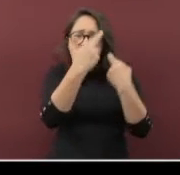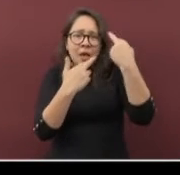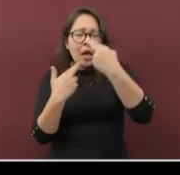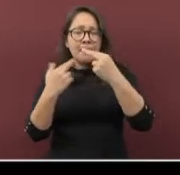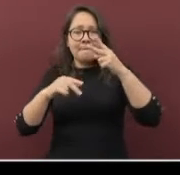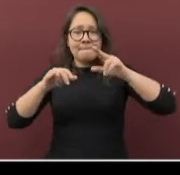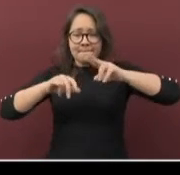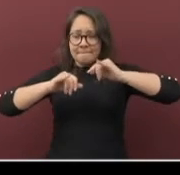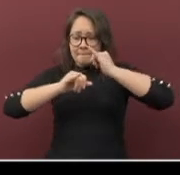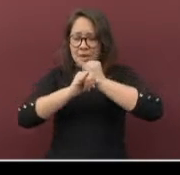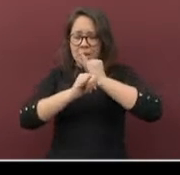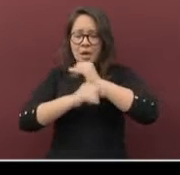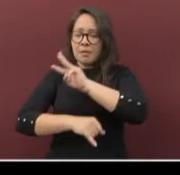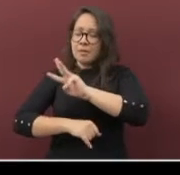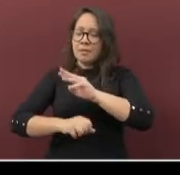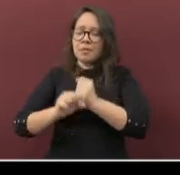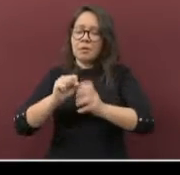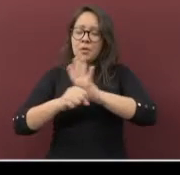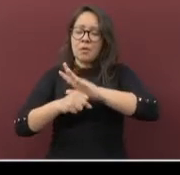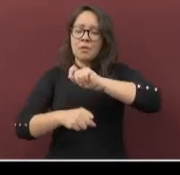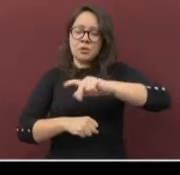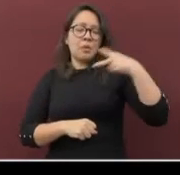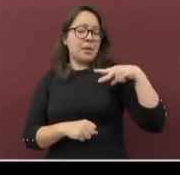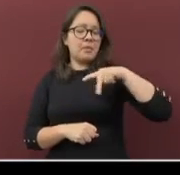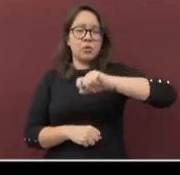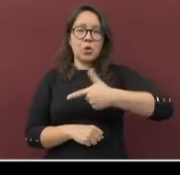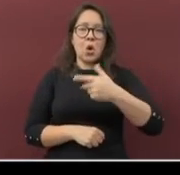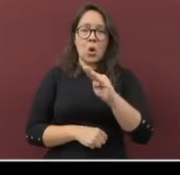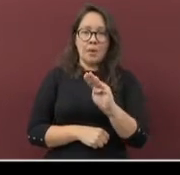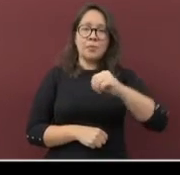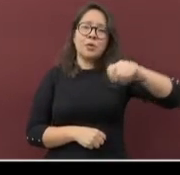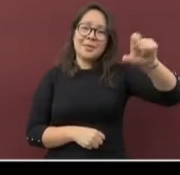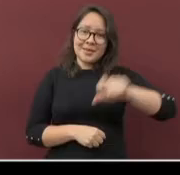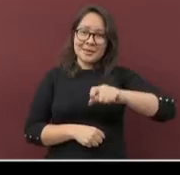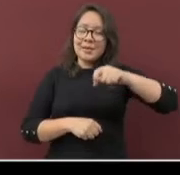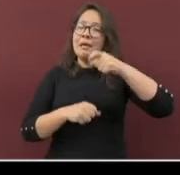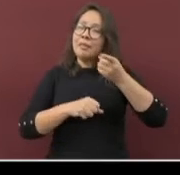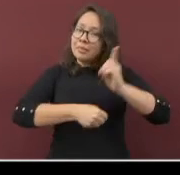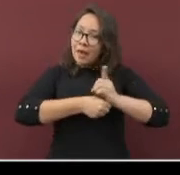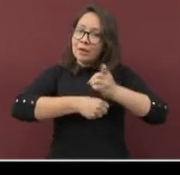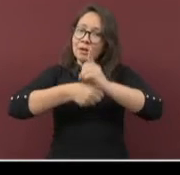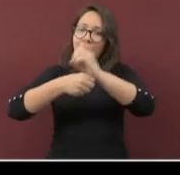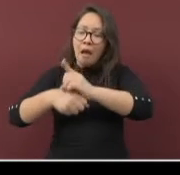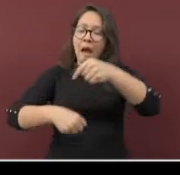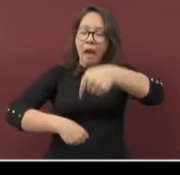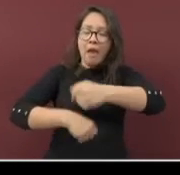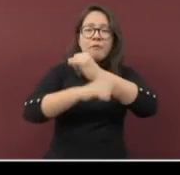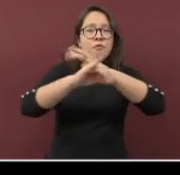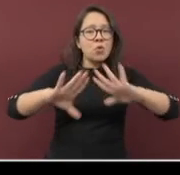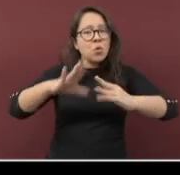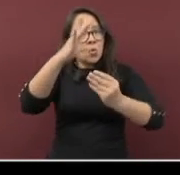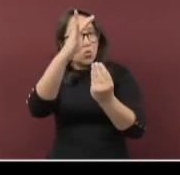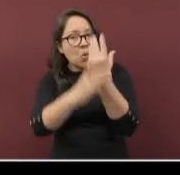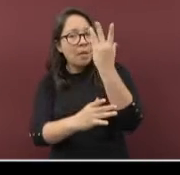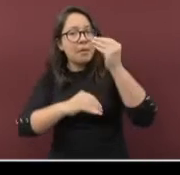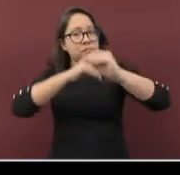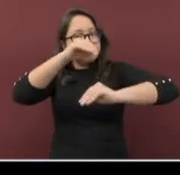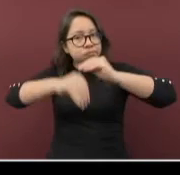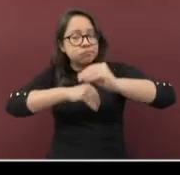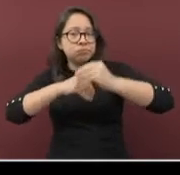coronavirus punto veracruz punto gob.mx en donde diariamente se actualiza la información